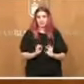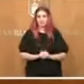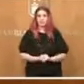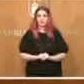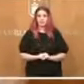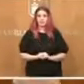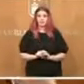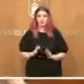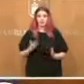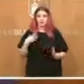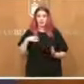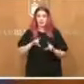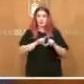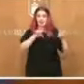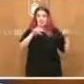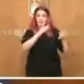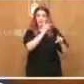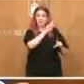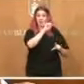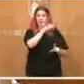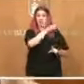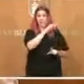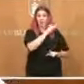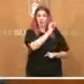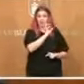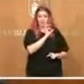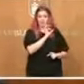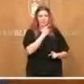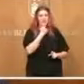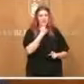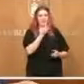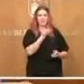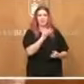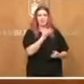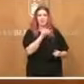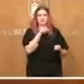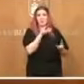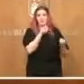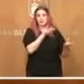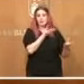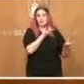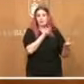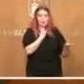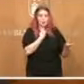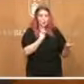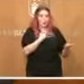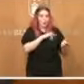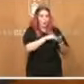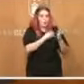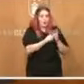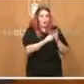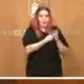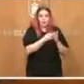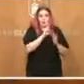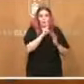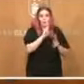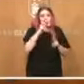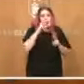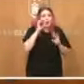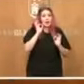parte, la empresa Bragados lo que ha argumentado es que ellos se limitaron a ejecutar el proyecto cuya versión